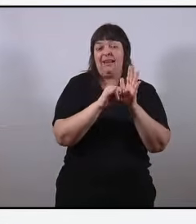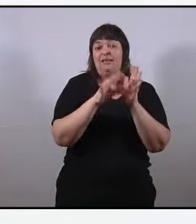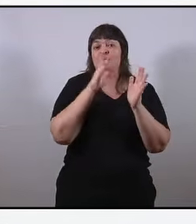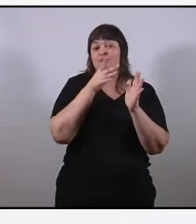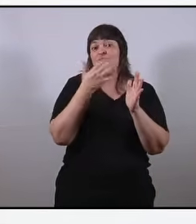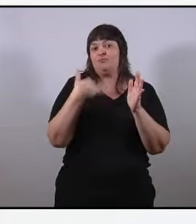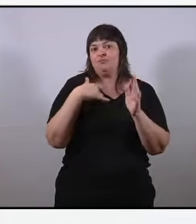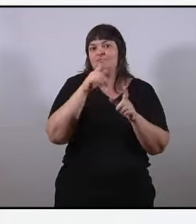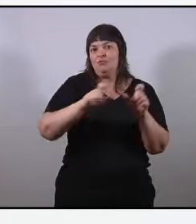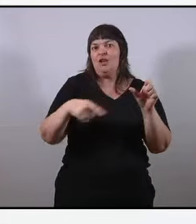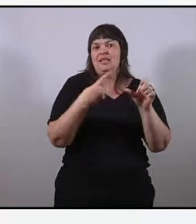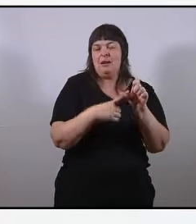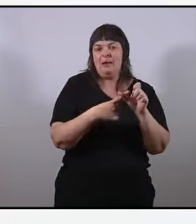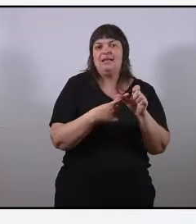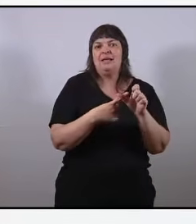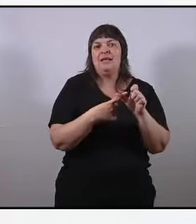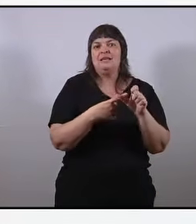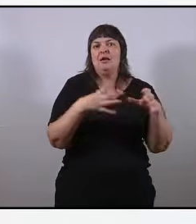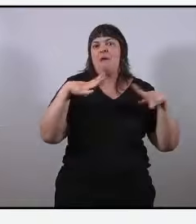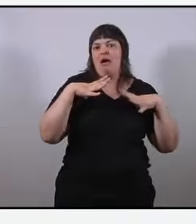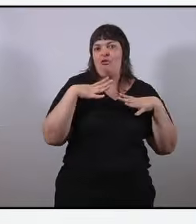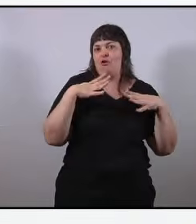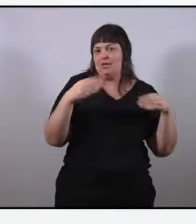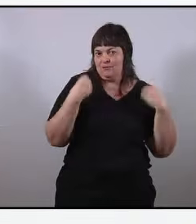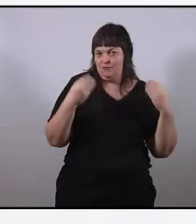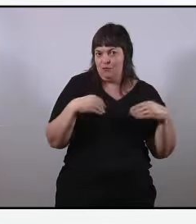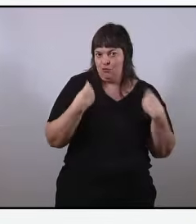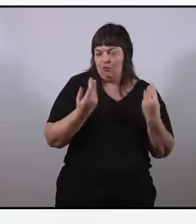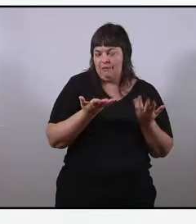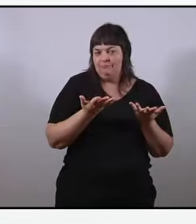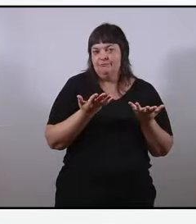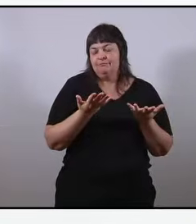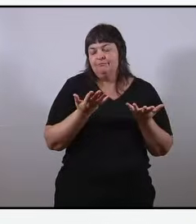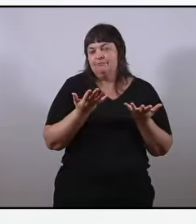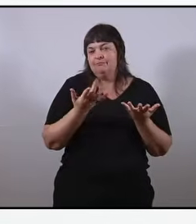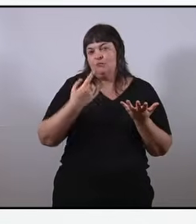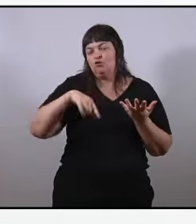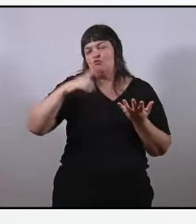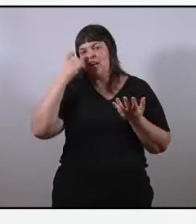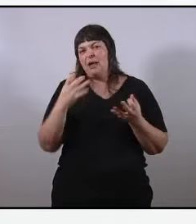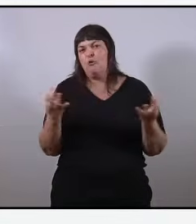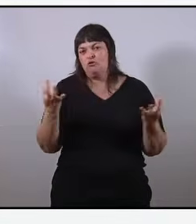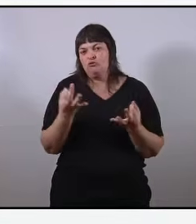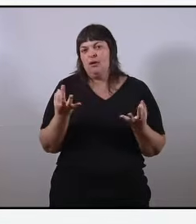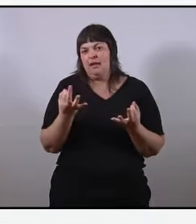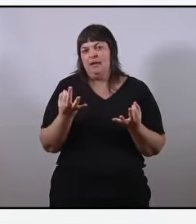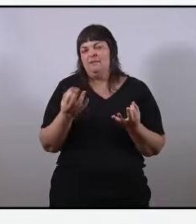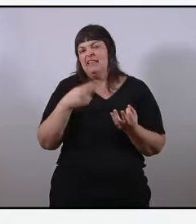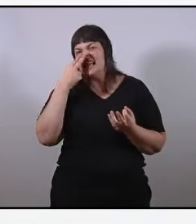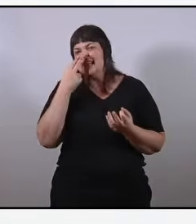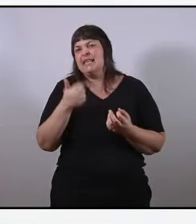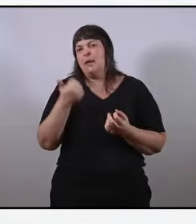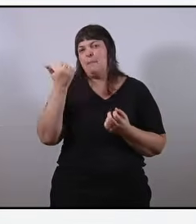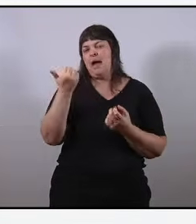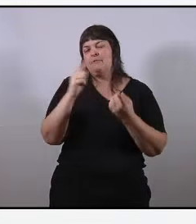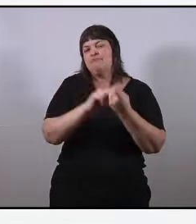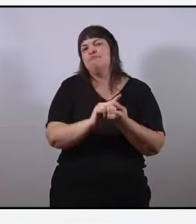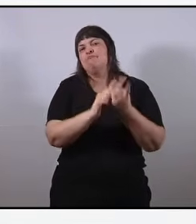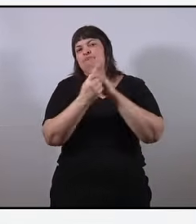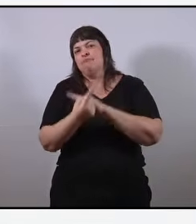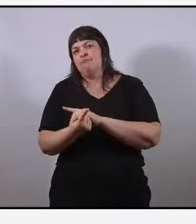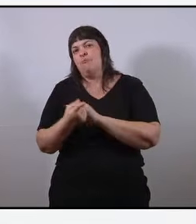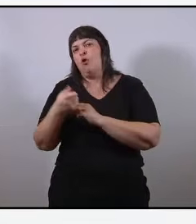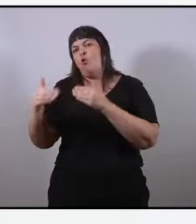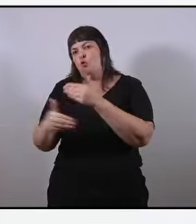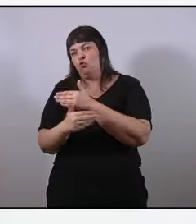sí muchos extremeños están disfrutando de sus merecidas vacaciones, creemos que resulta más interesante su traslado al mes